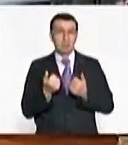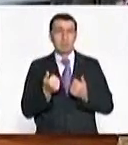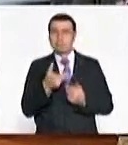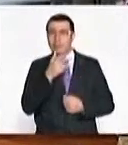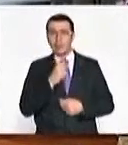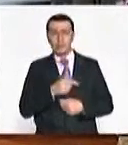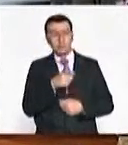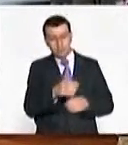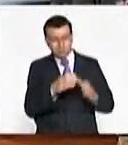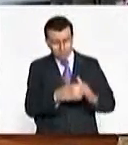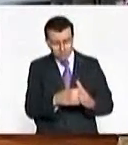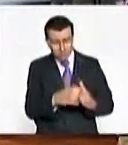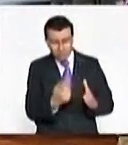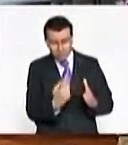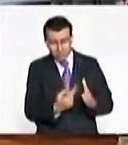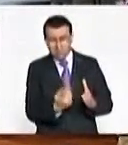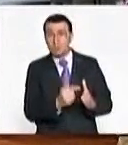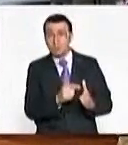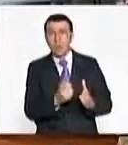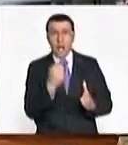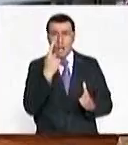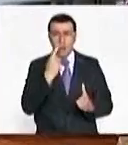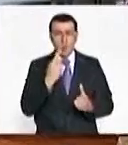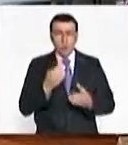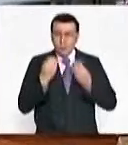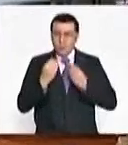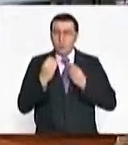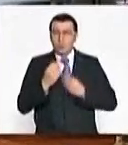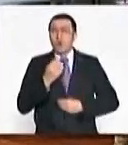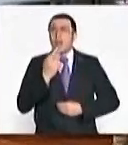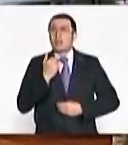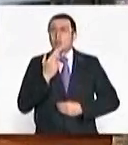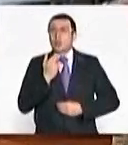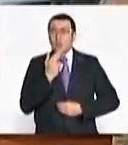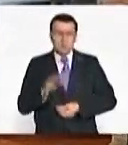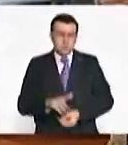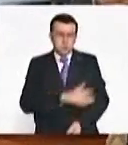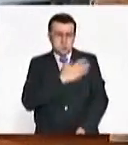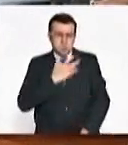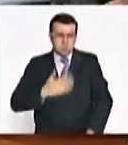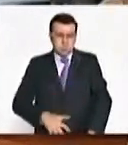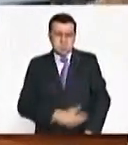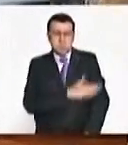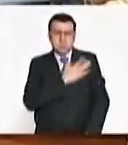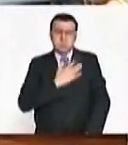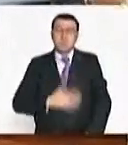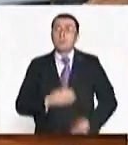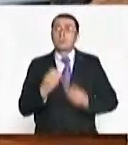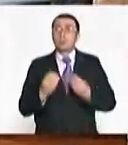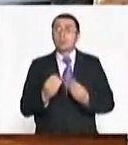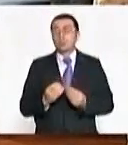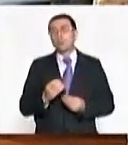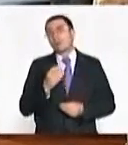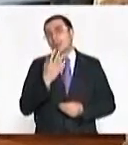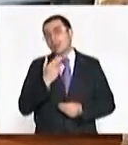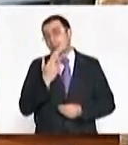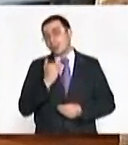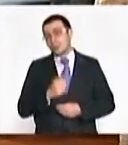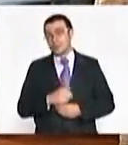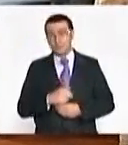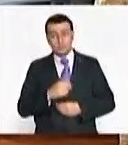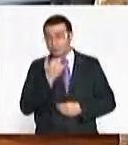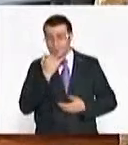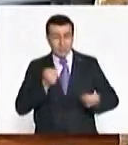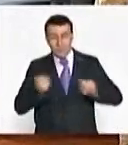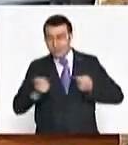eso simplemente es generar una carga intensa de azúcar en nuestro torrente sanguíneo, estimular de una manera descontrolada